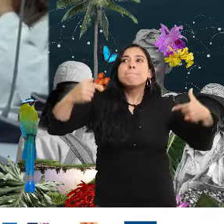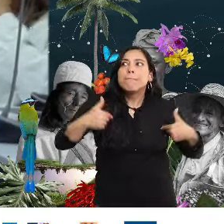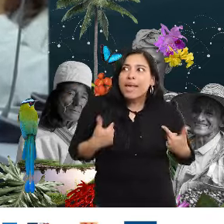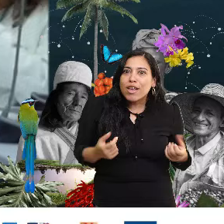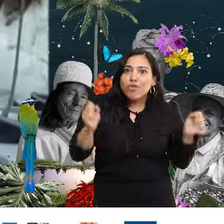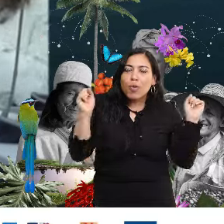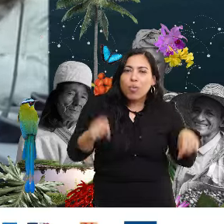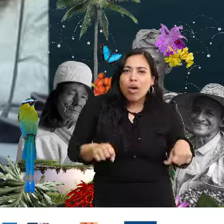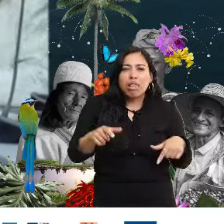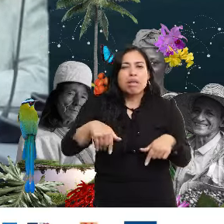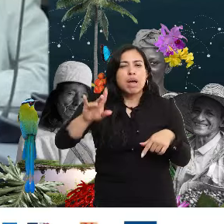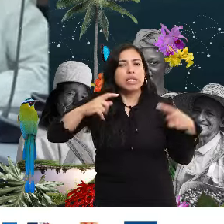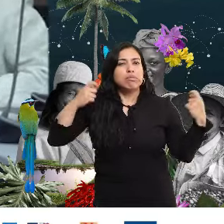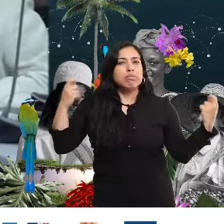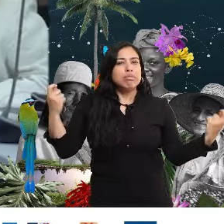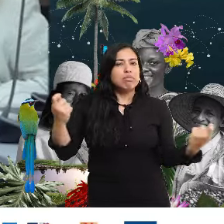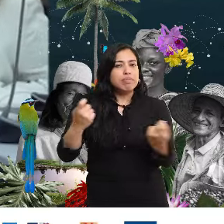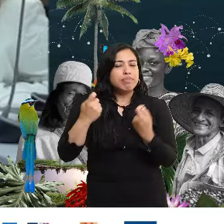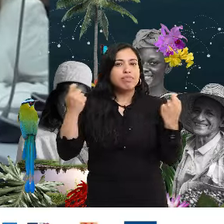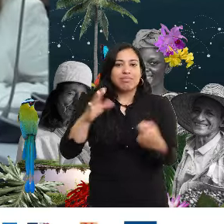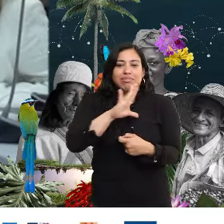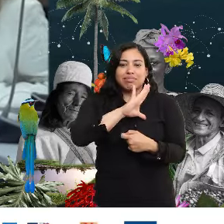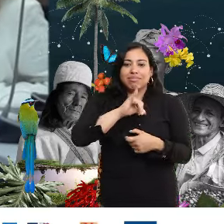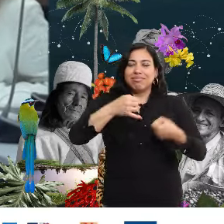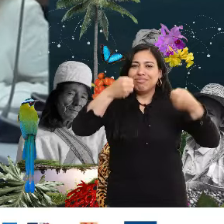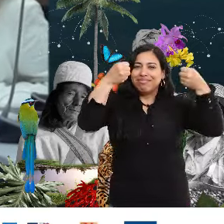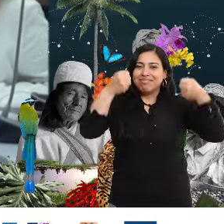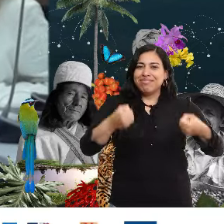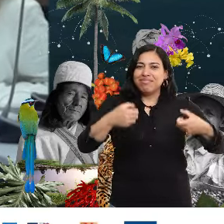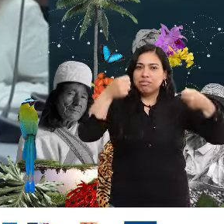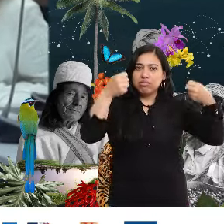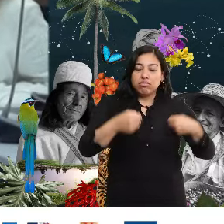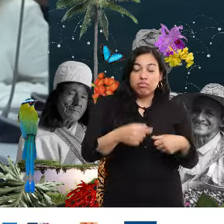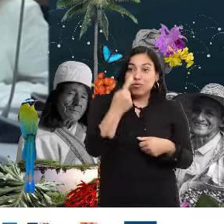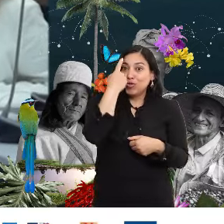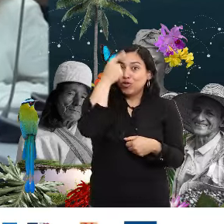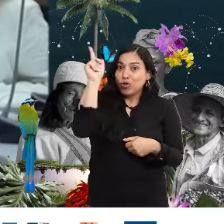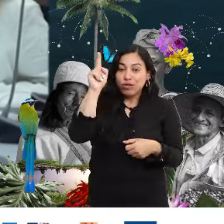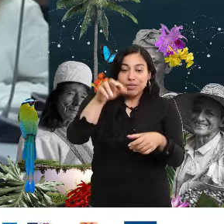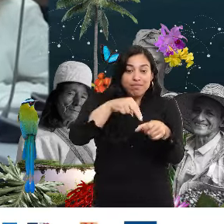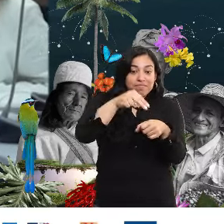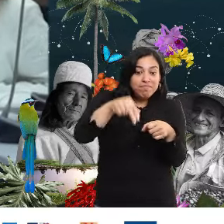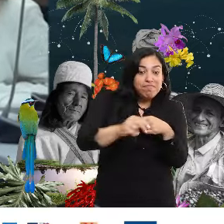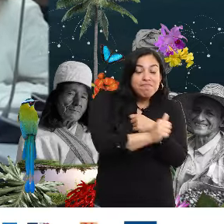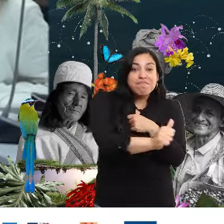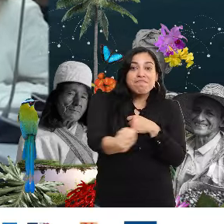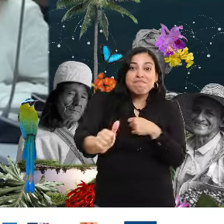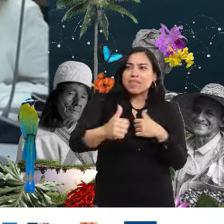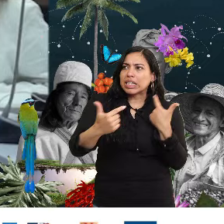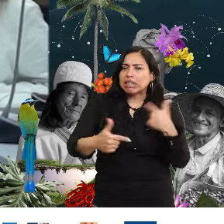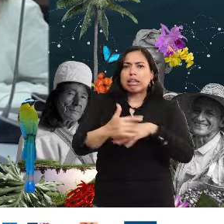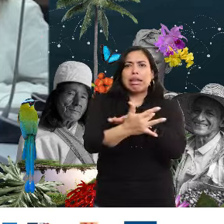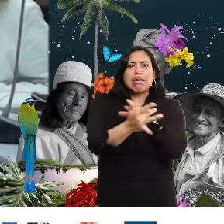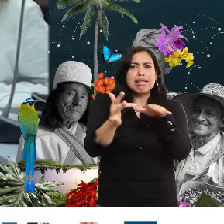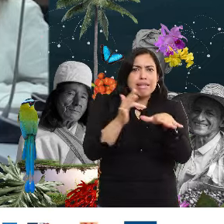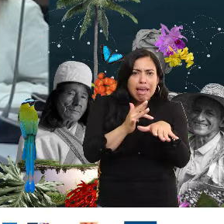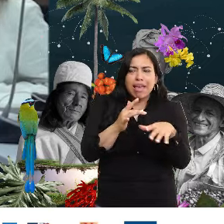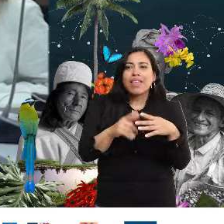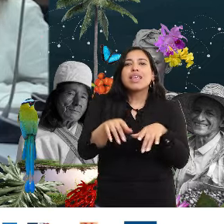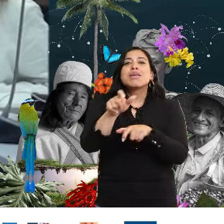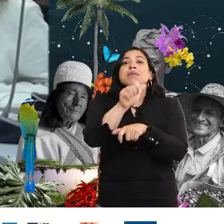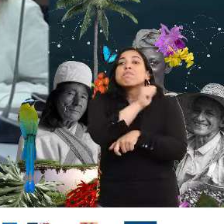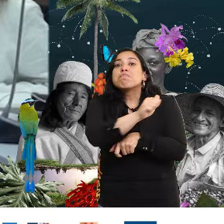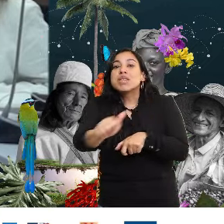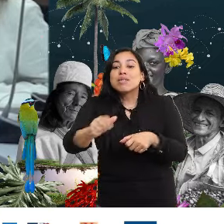la campaña para que Cali fuera la sede fue una campaña espontánea, ciudadana, en redes sociales, donde la